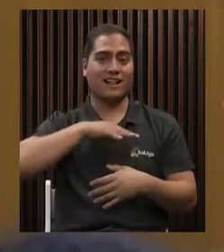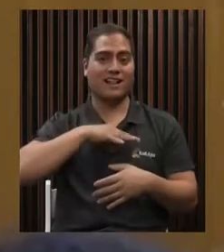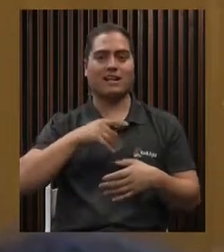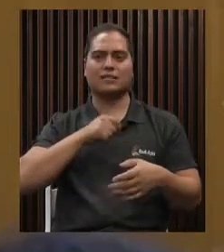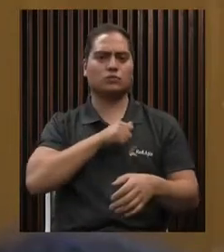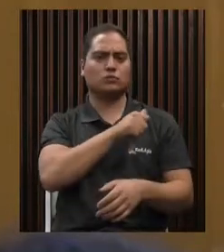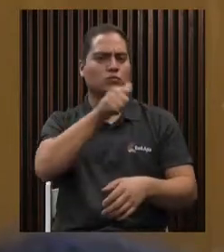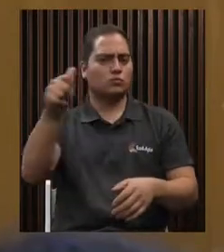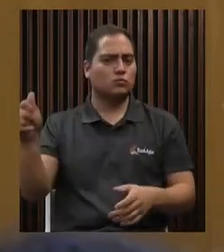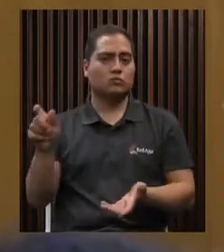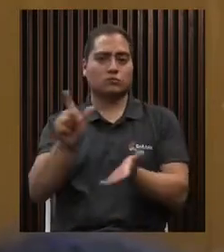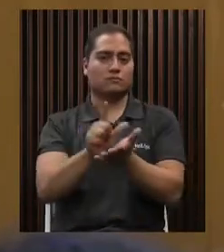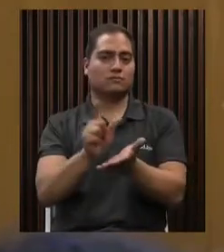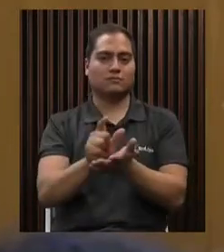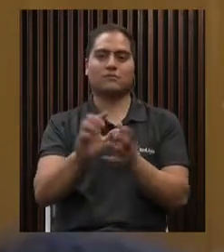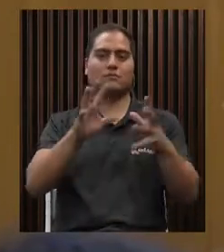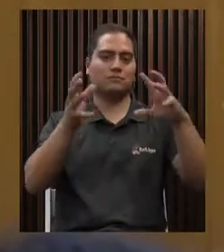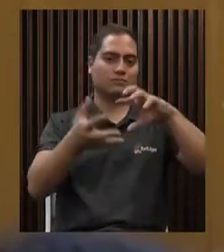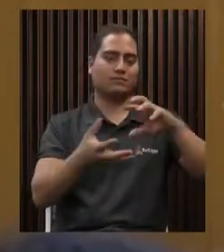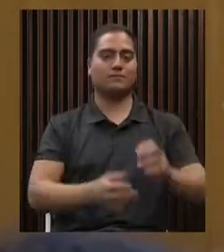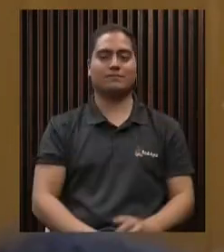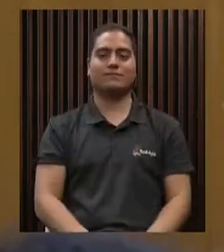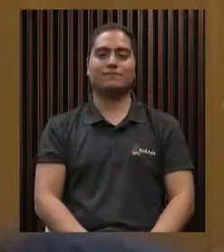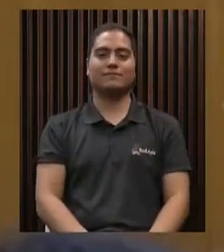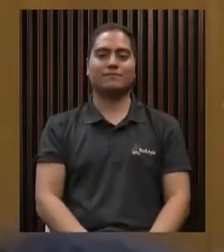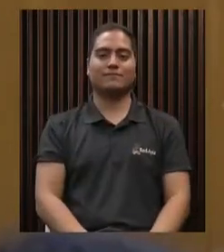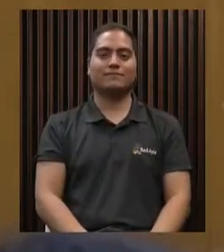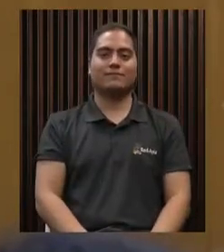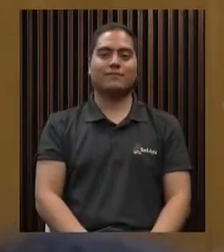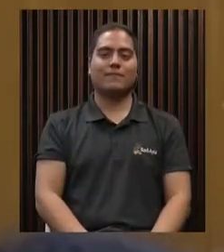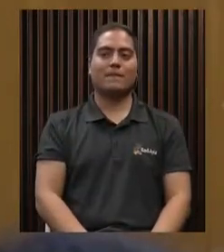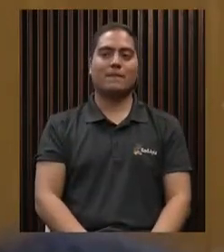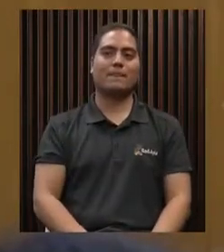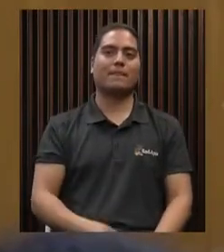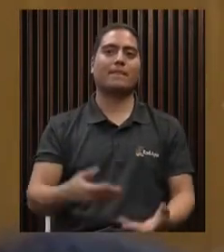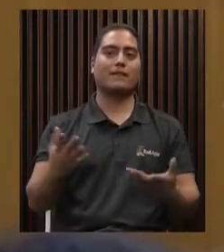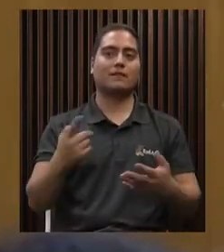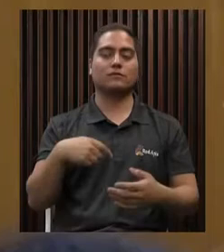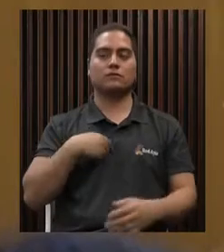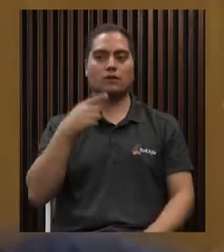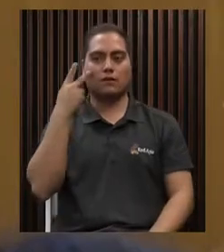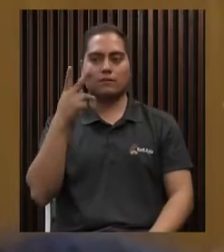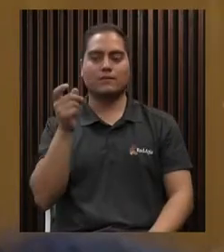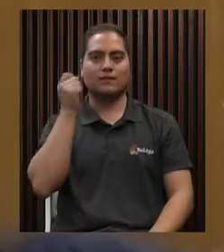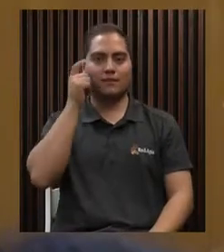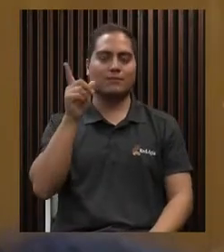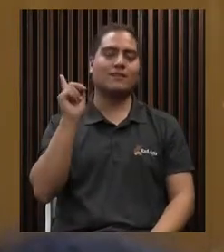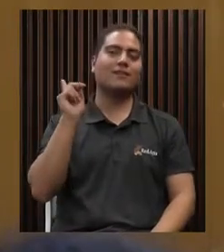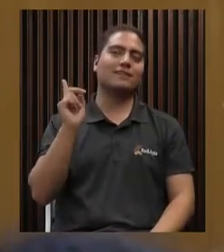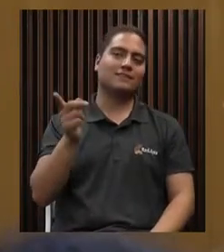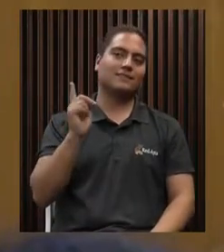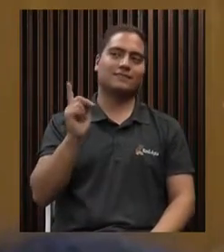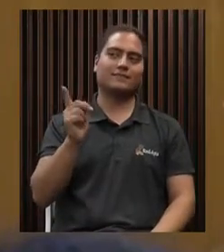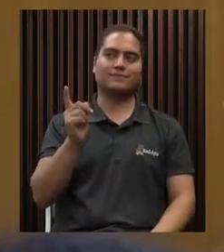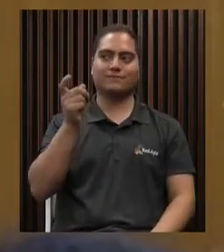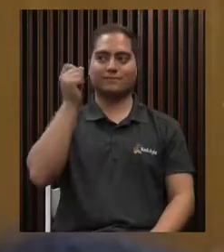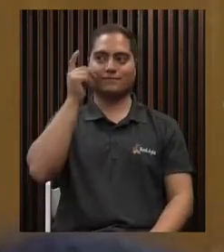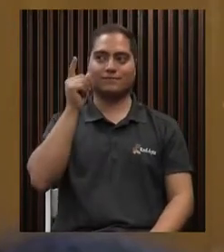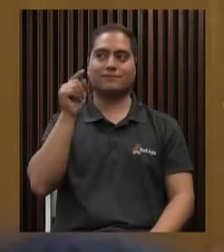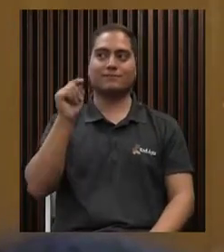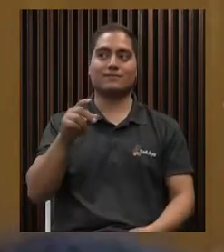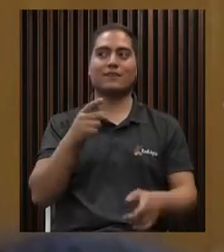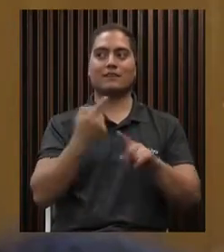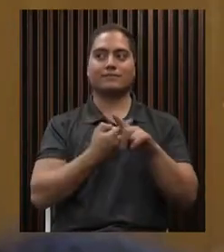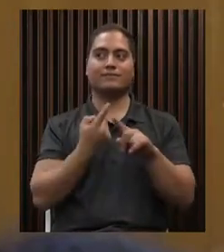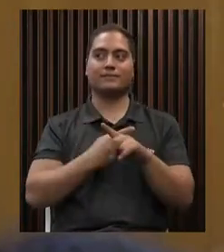en todos los lugares, en todo el mundo. Y uno se da cuenta, percibe que hay variaciones a lo mejor en las conversaciones y